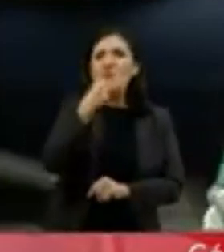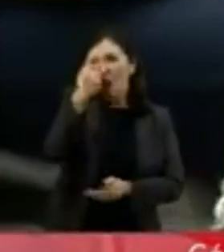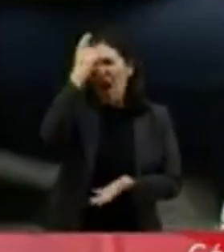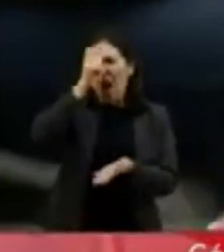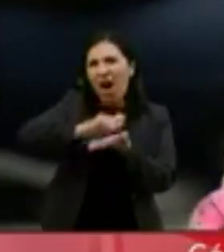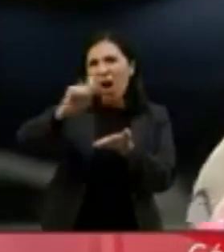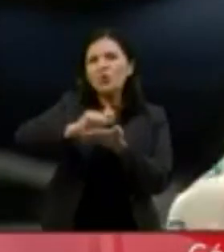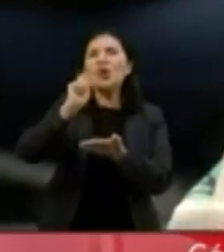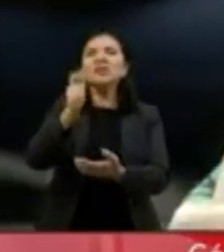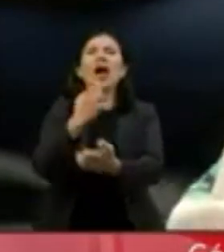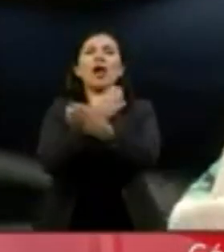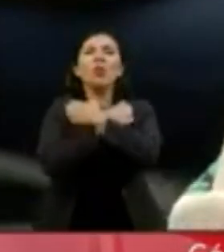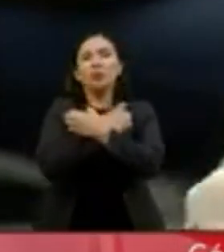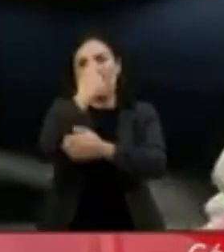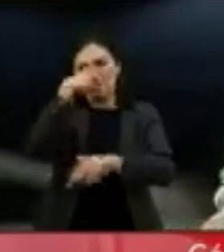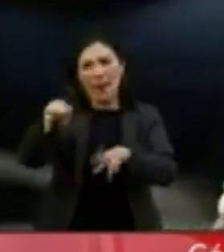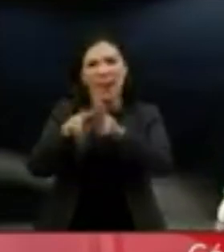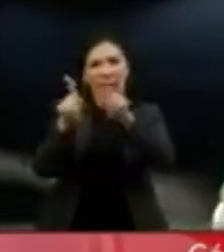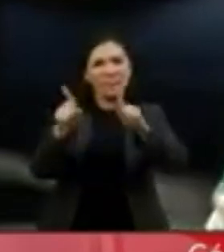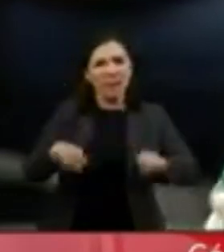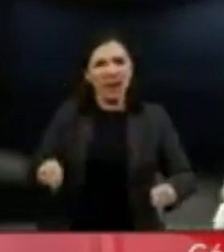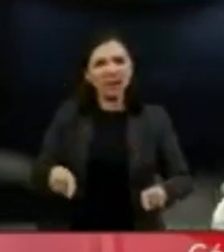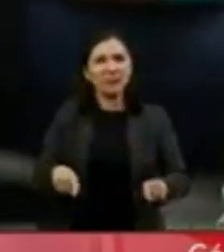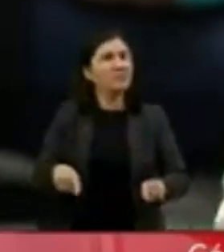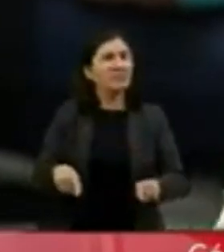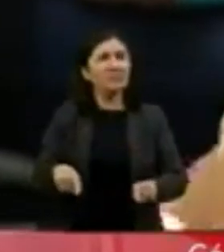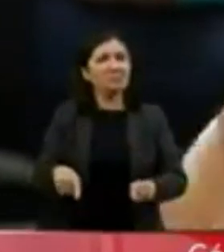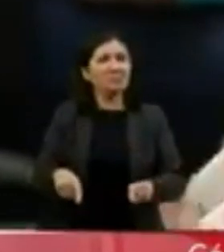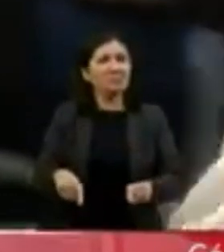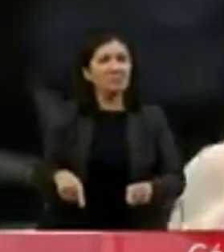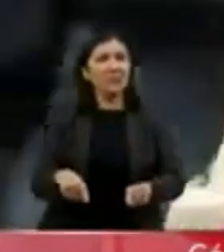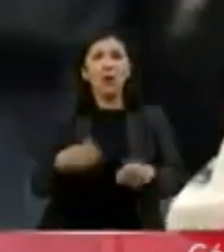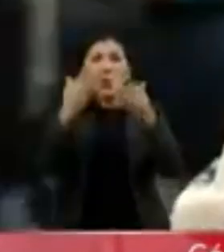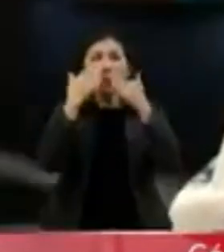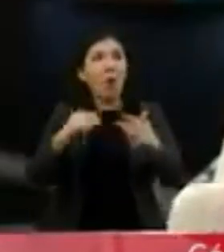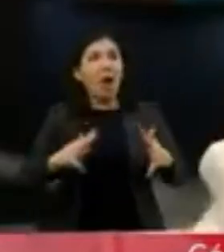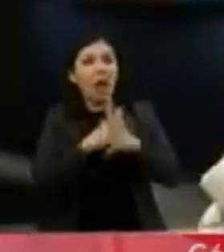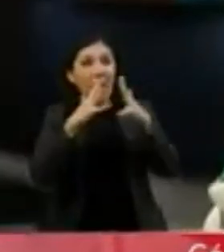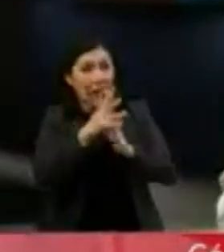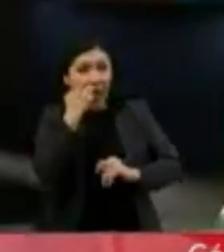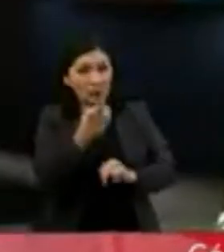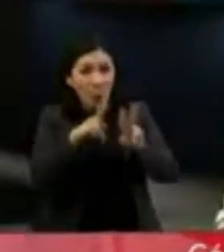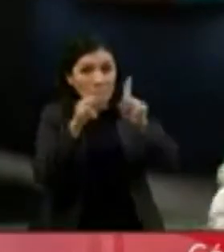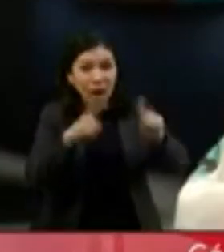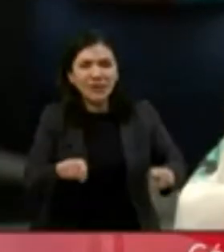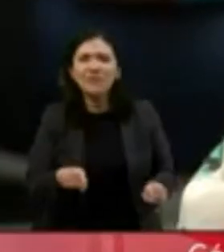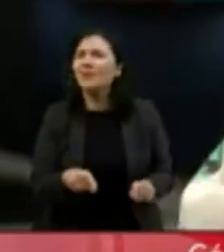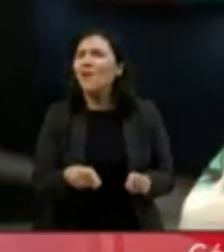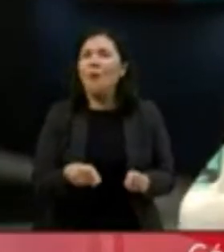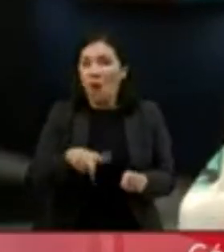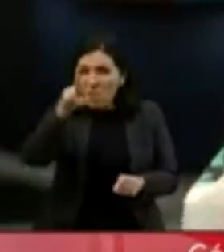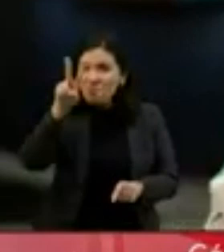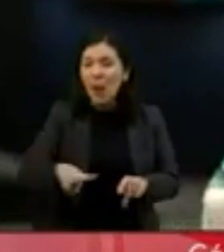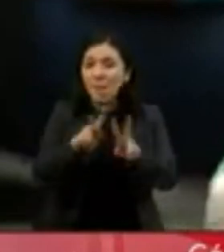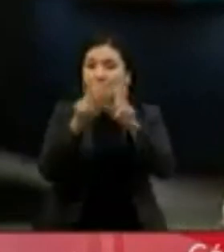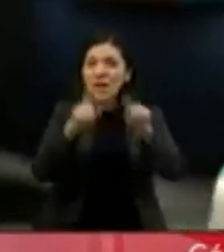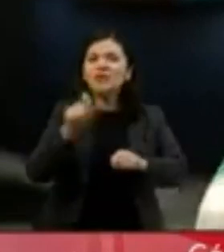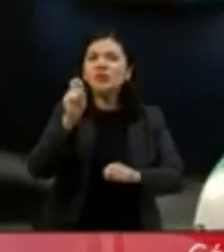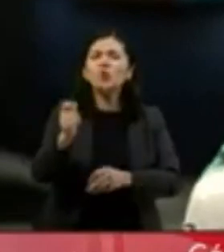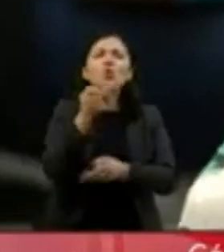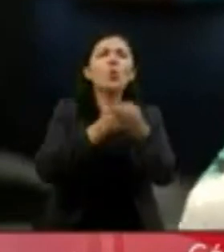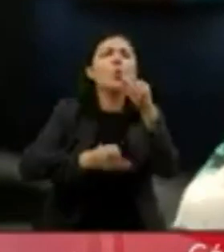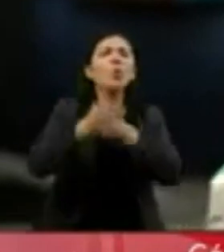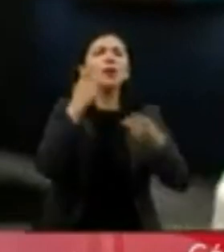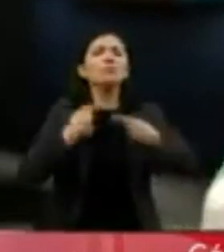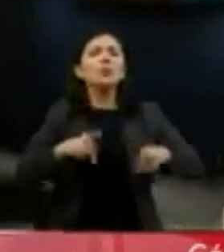de la educación para la paz la paz no es la ausencia de guerra la verdadera paz Es que todas y